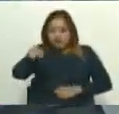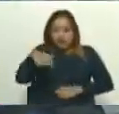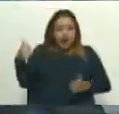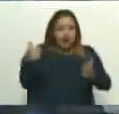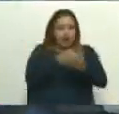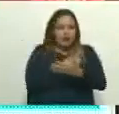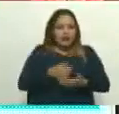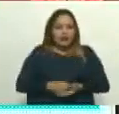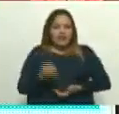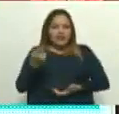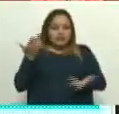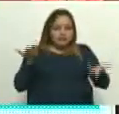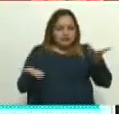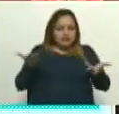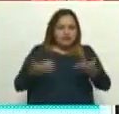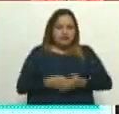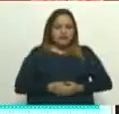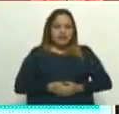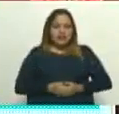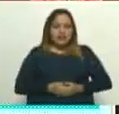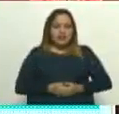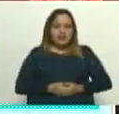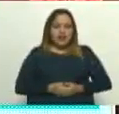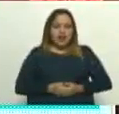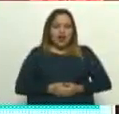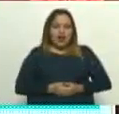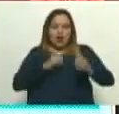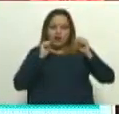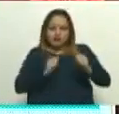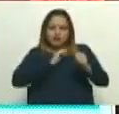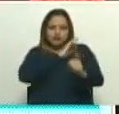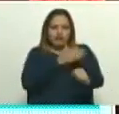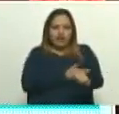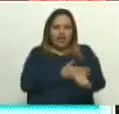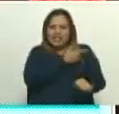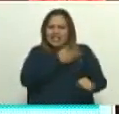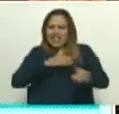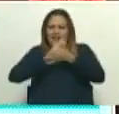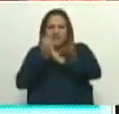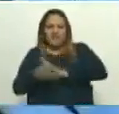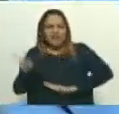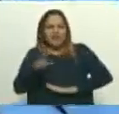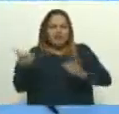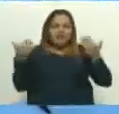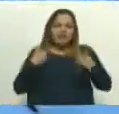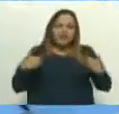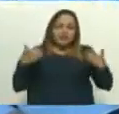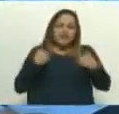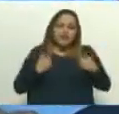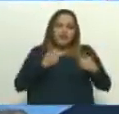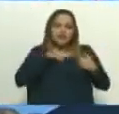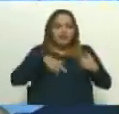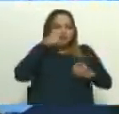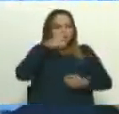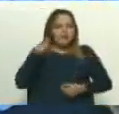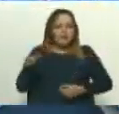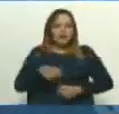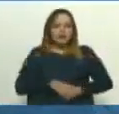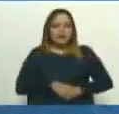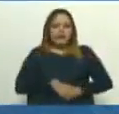los desestabilizadores y a los extremistas que lo que quieren es la ruina de Venezuela y el sufrimiento de nuestro pueblo.